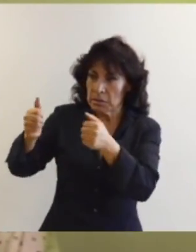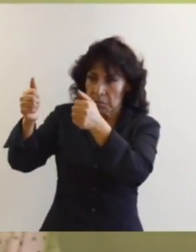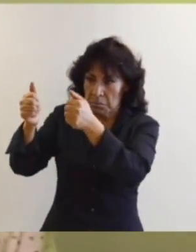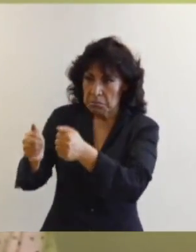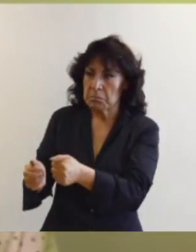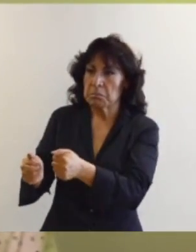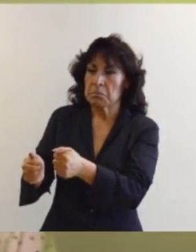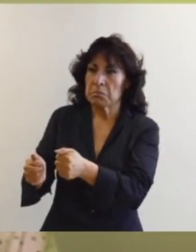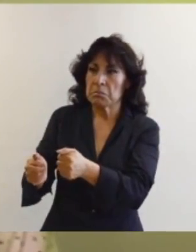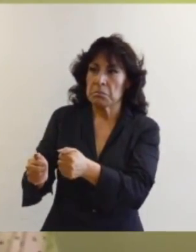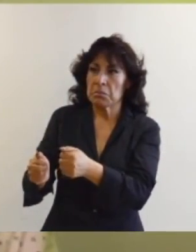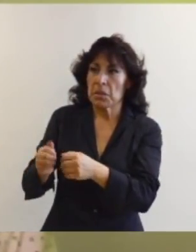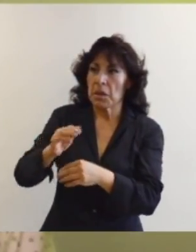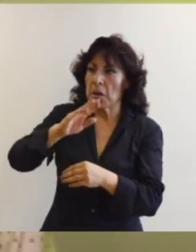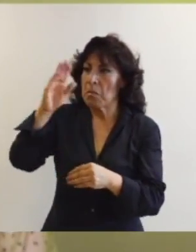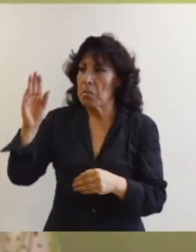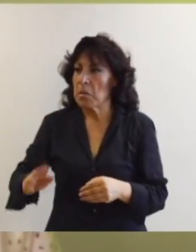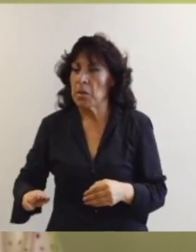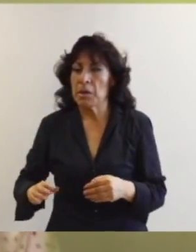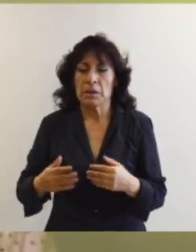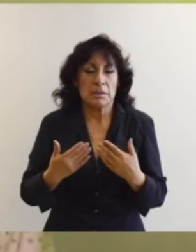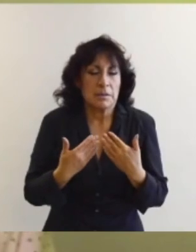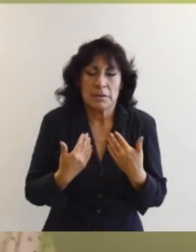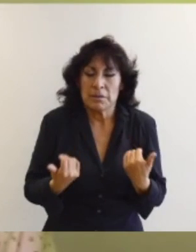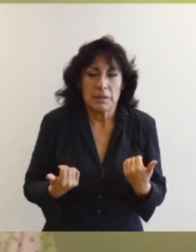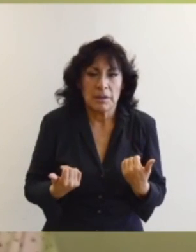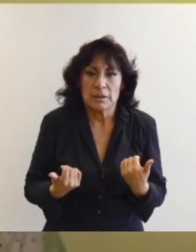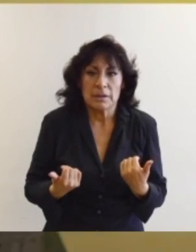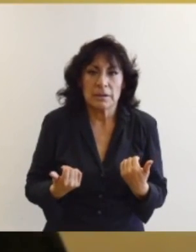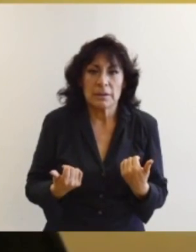por siglos sin muerte.